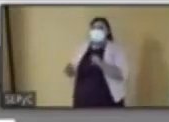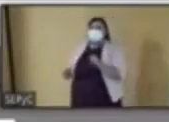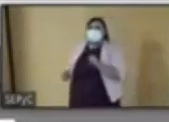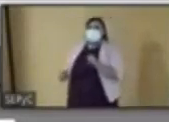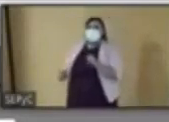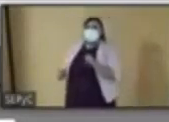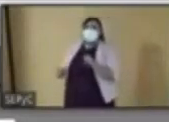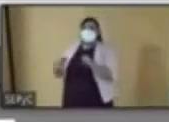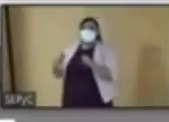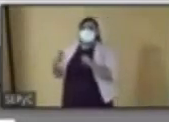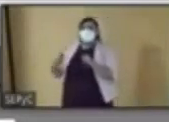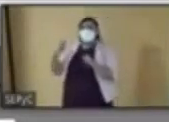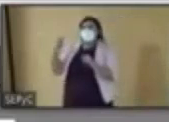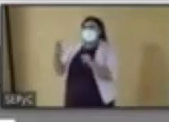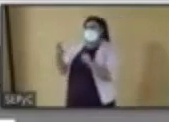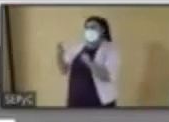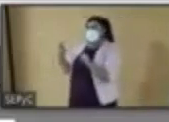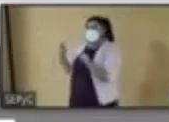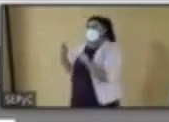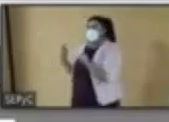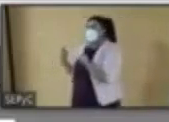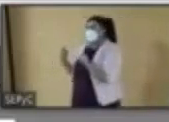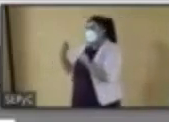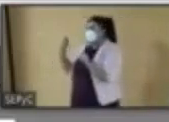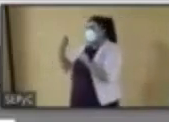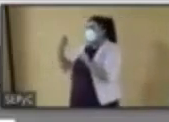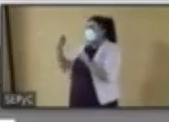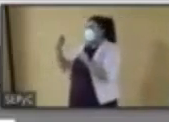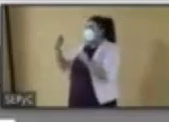podemos identificar un transmisor común, es decir,